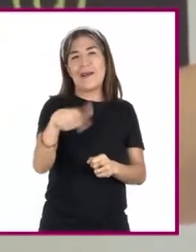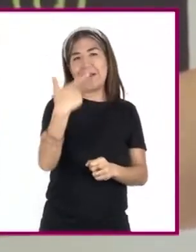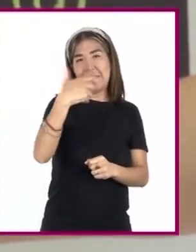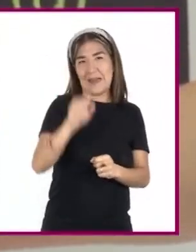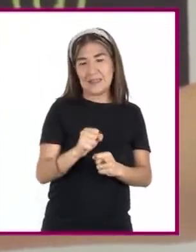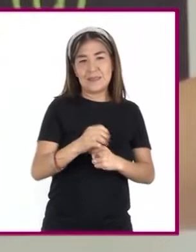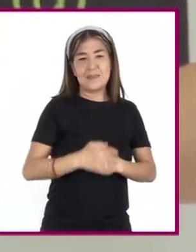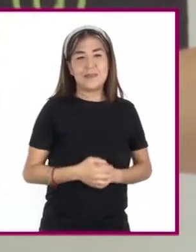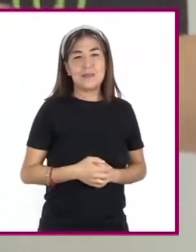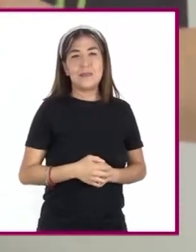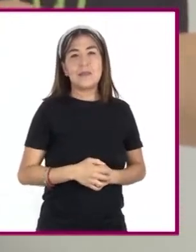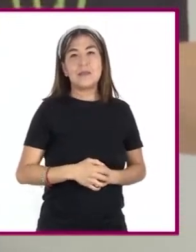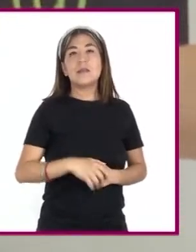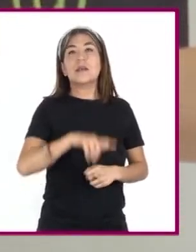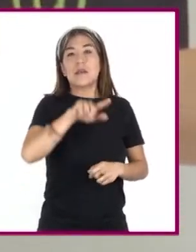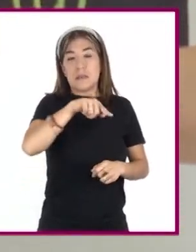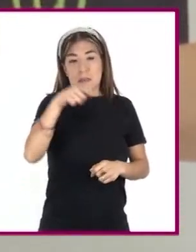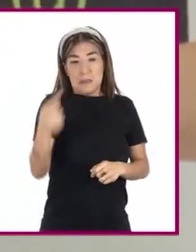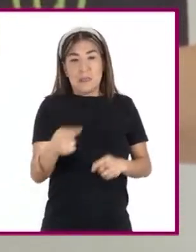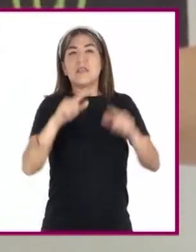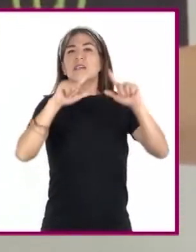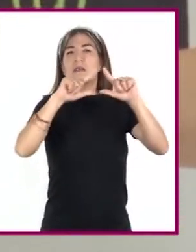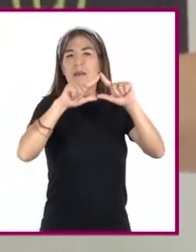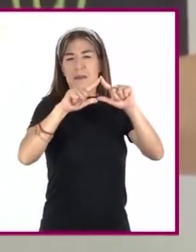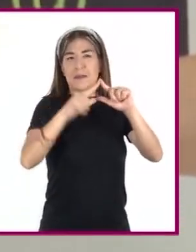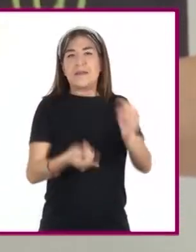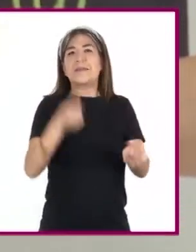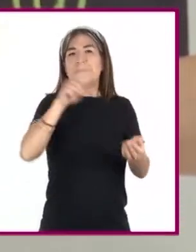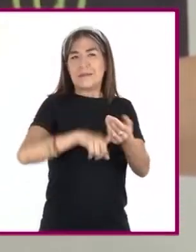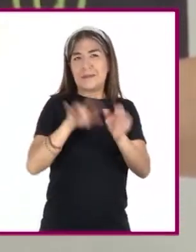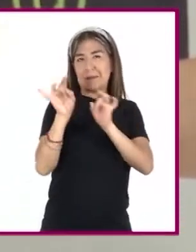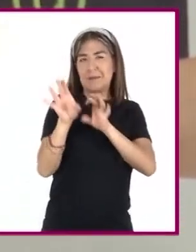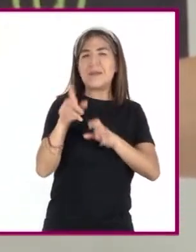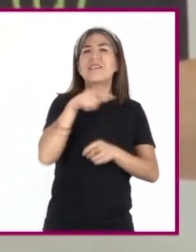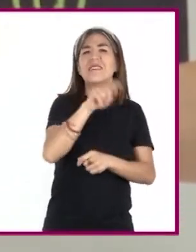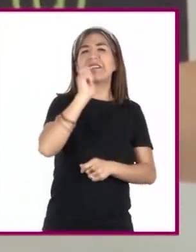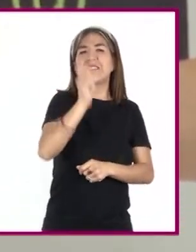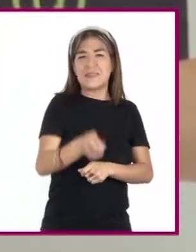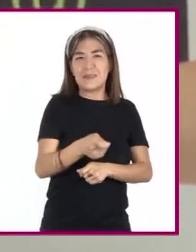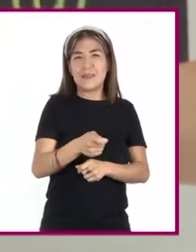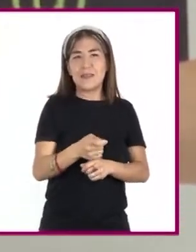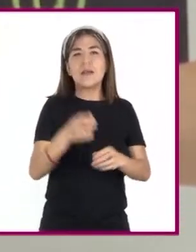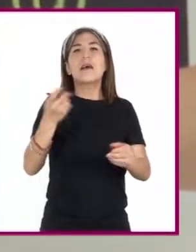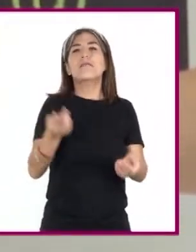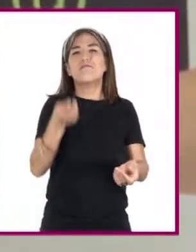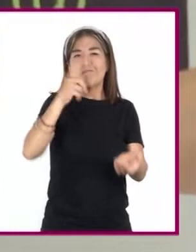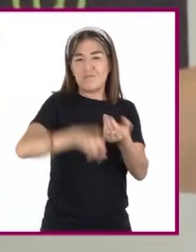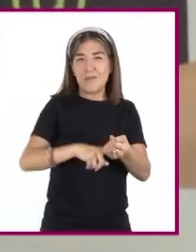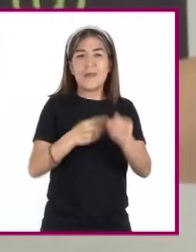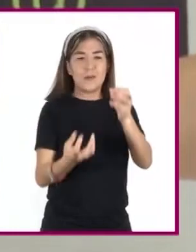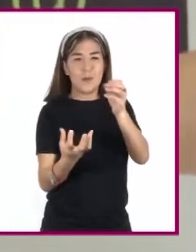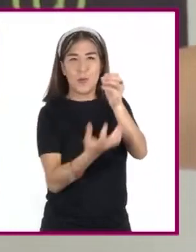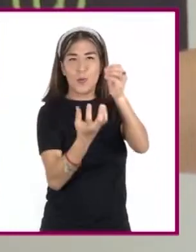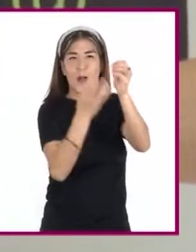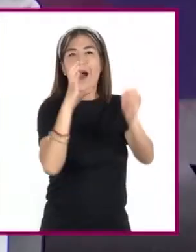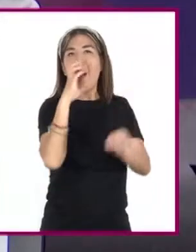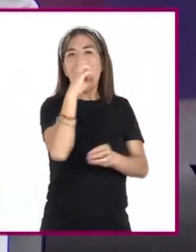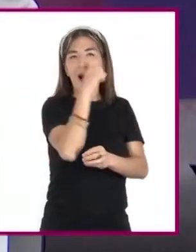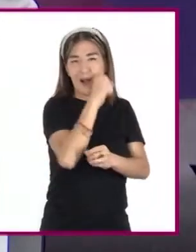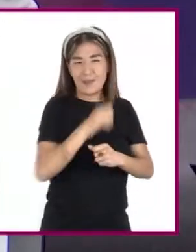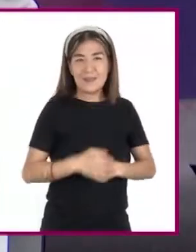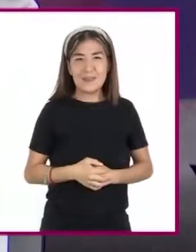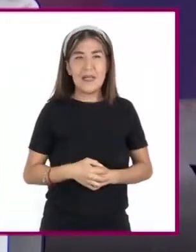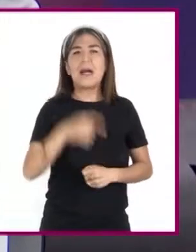gaseoso. Está un triángulo sobre la flecha que nos indica aplicación de calor para